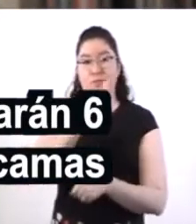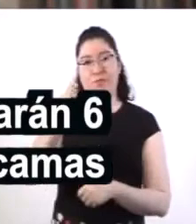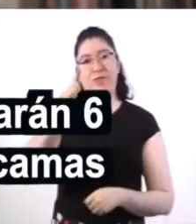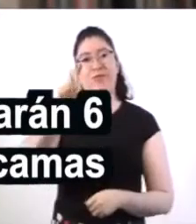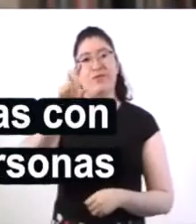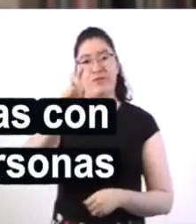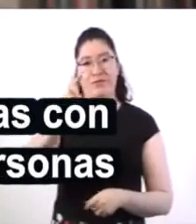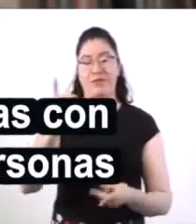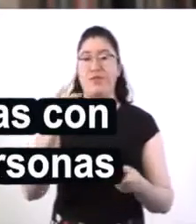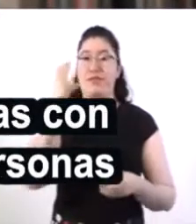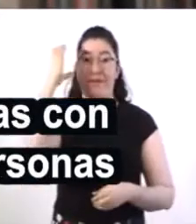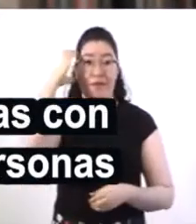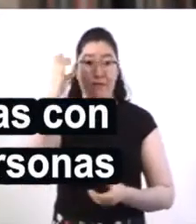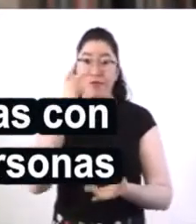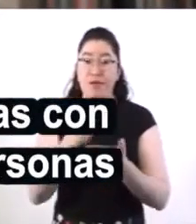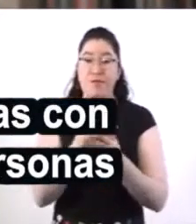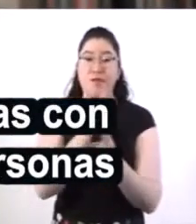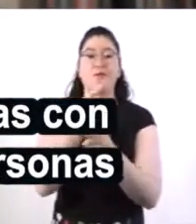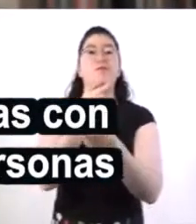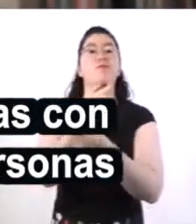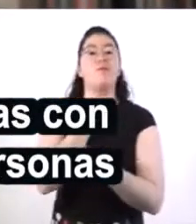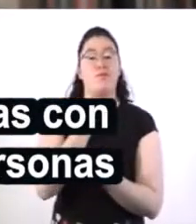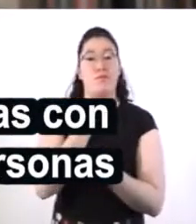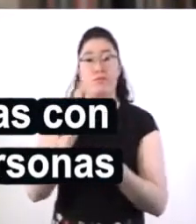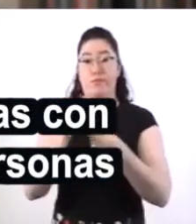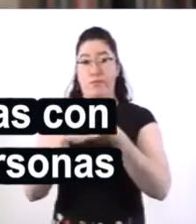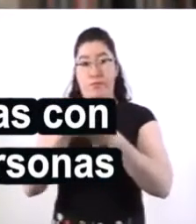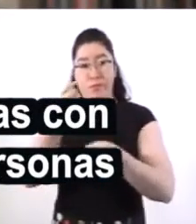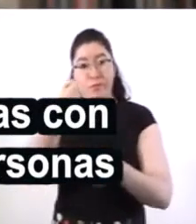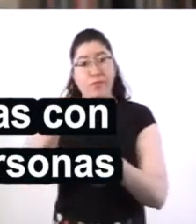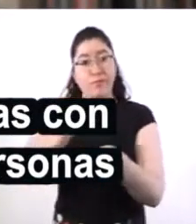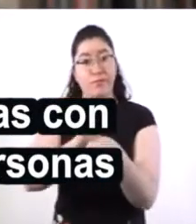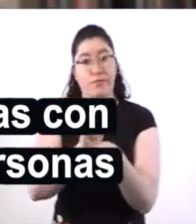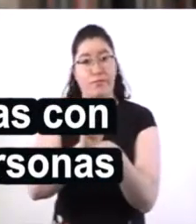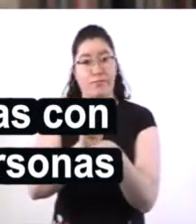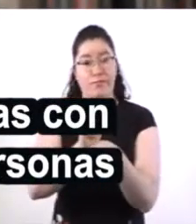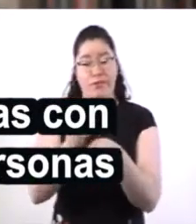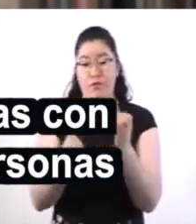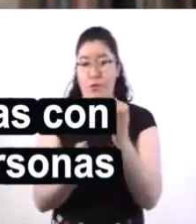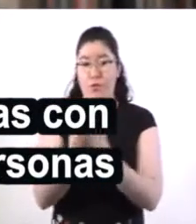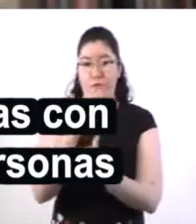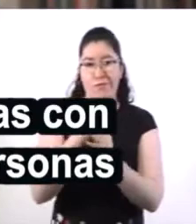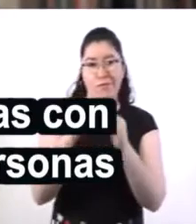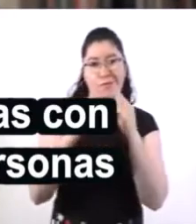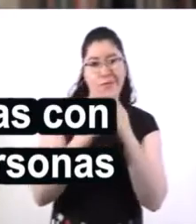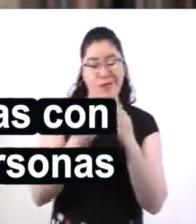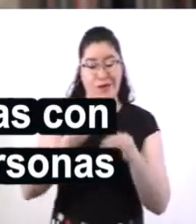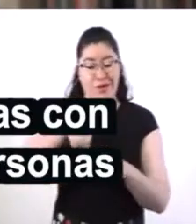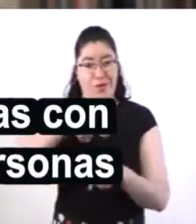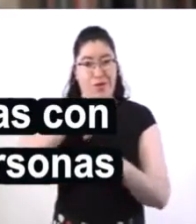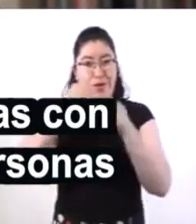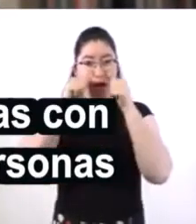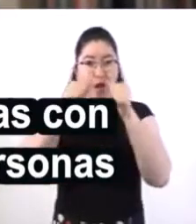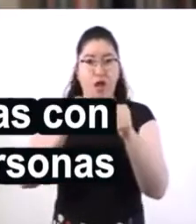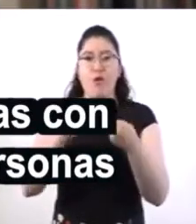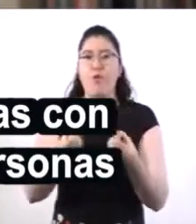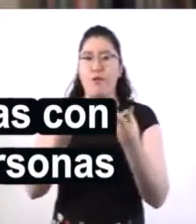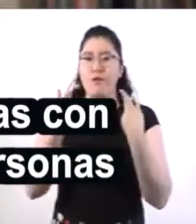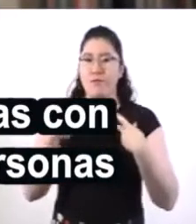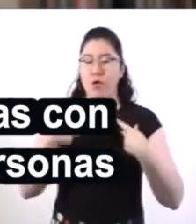130 camas para intubación. Y en las próximas semanas, con nuevo equipo, podremos